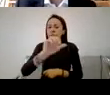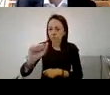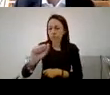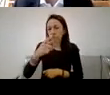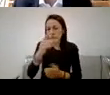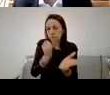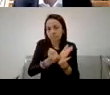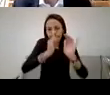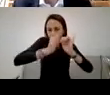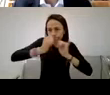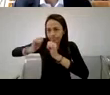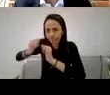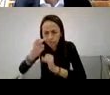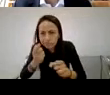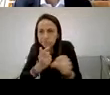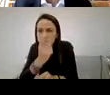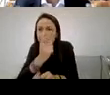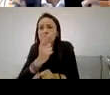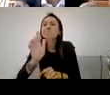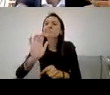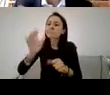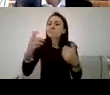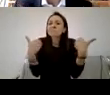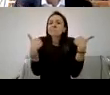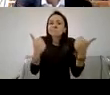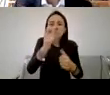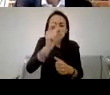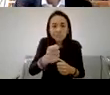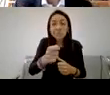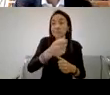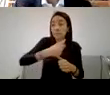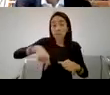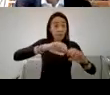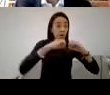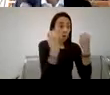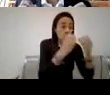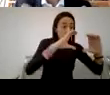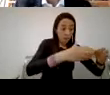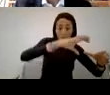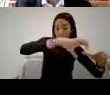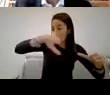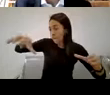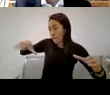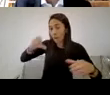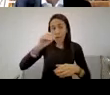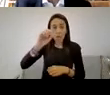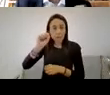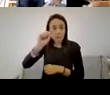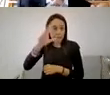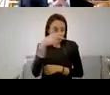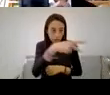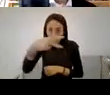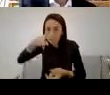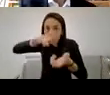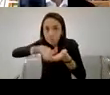este dato hay la necesidad de que cada organización de la sociedad civil tenga perfectamente claro